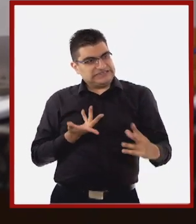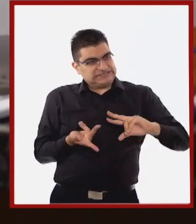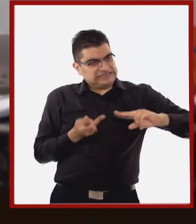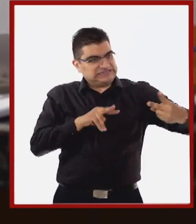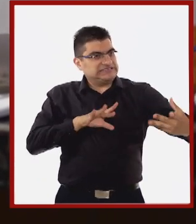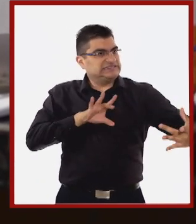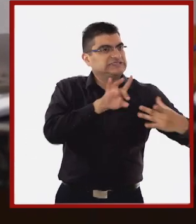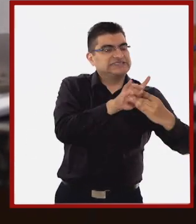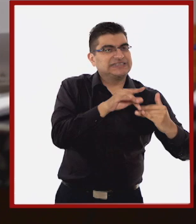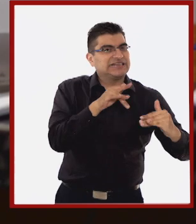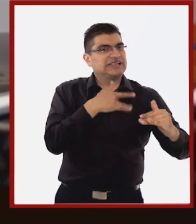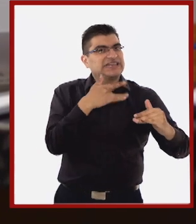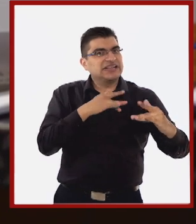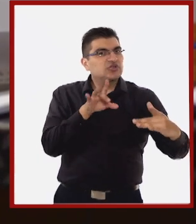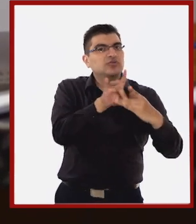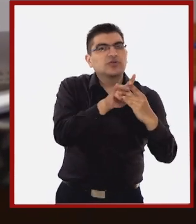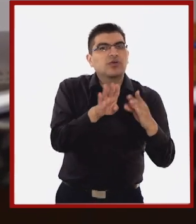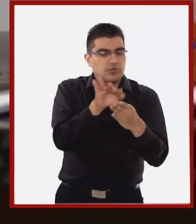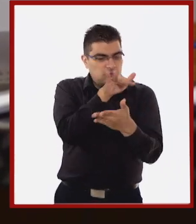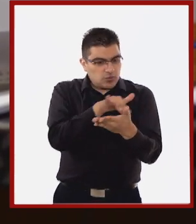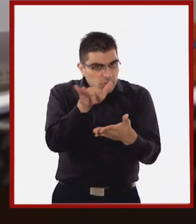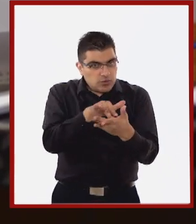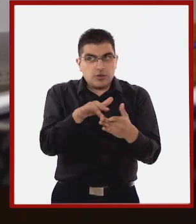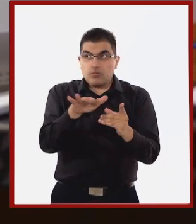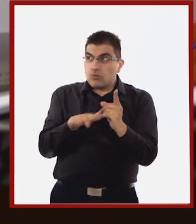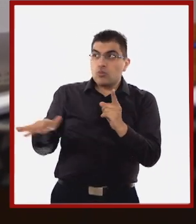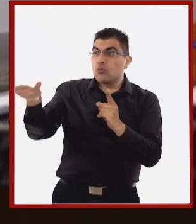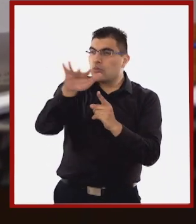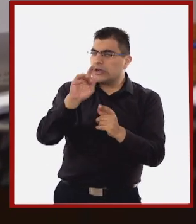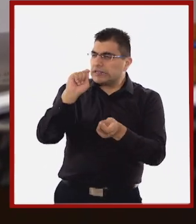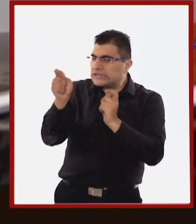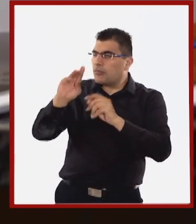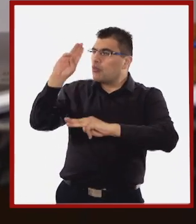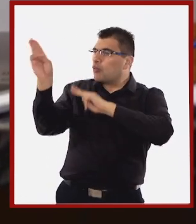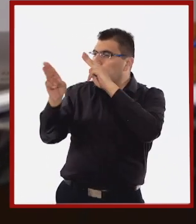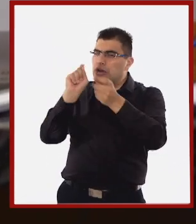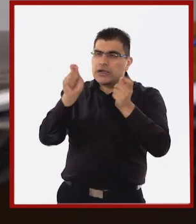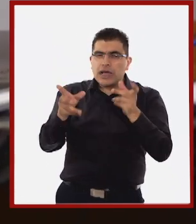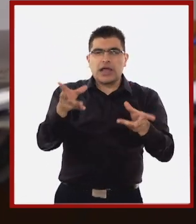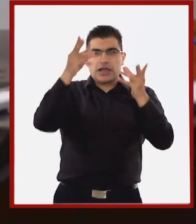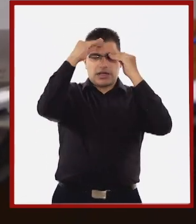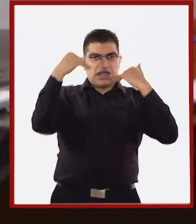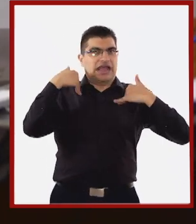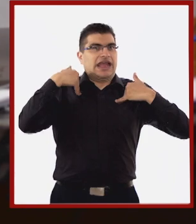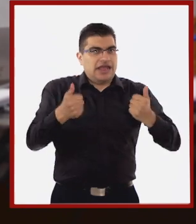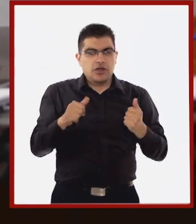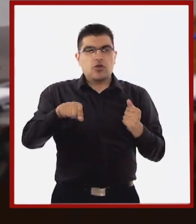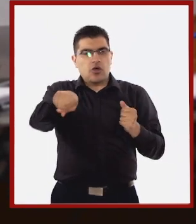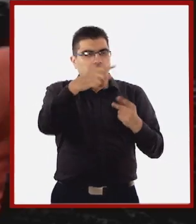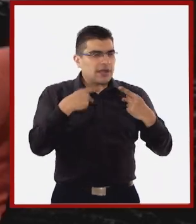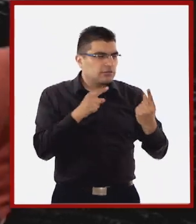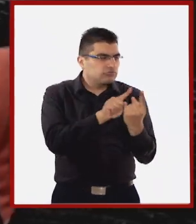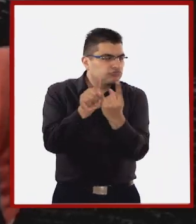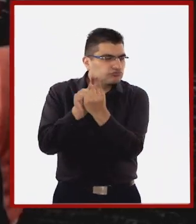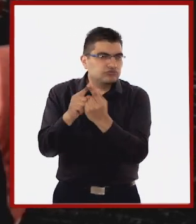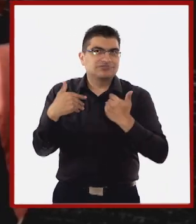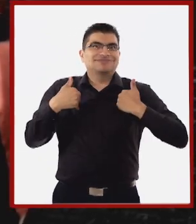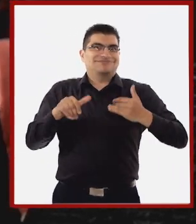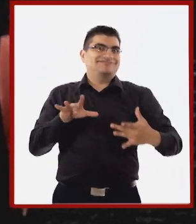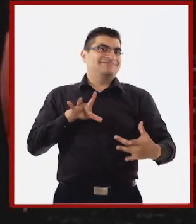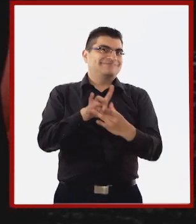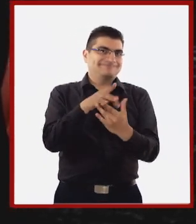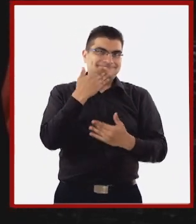es resultado de una lectura no solo del mundo, sino de las demás personas. ¿Cómo fue que la literatura cambió tu